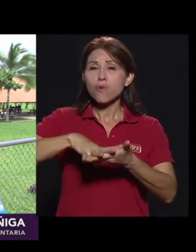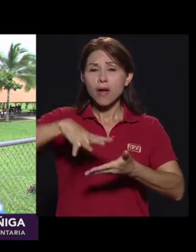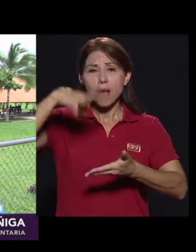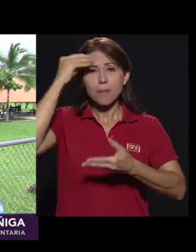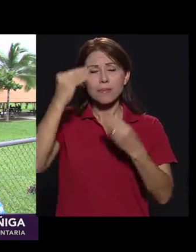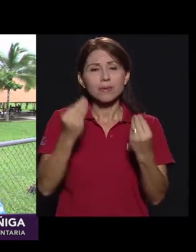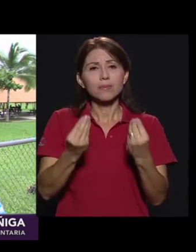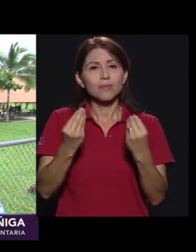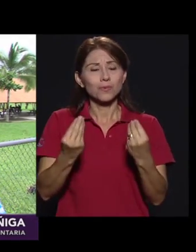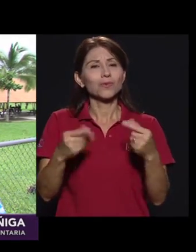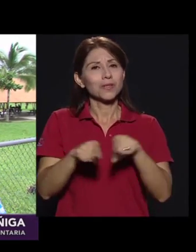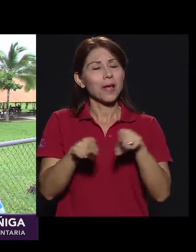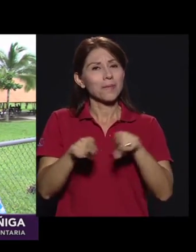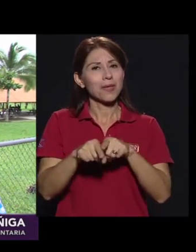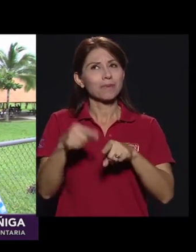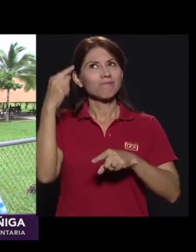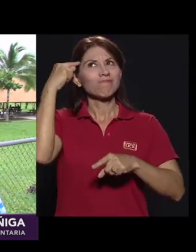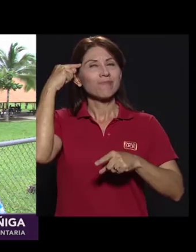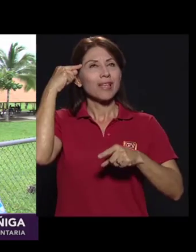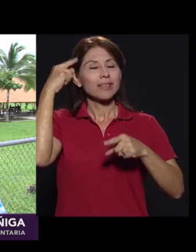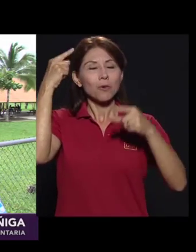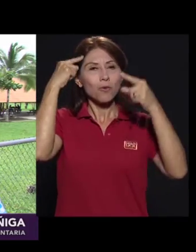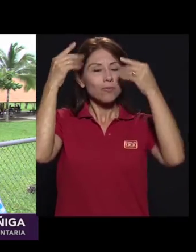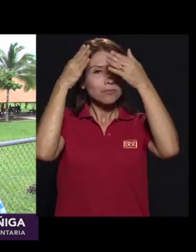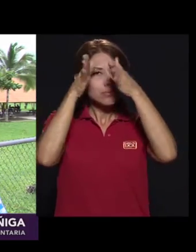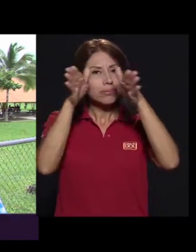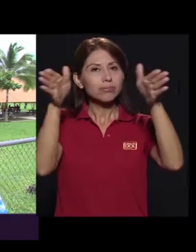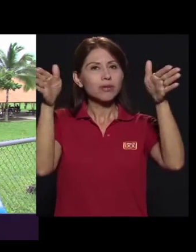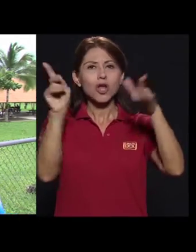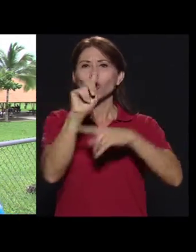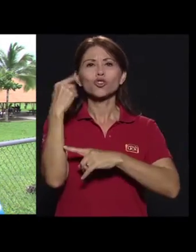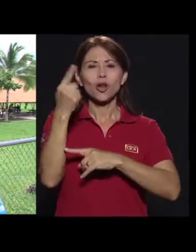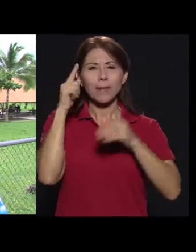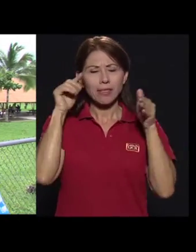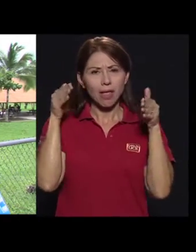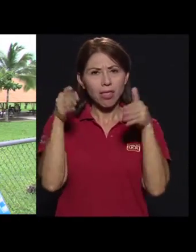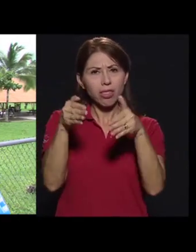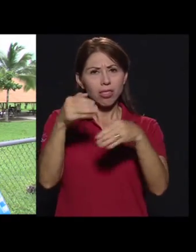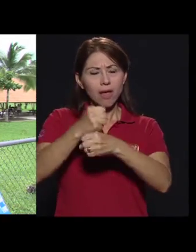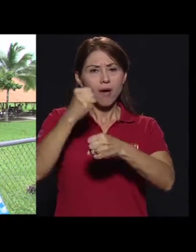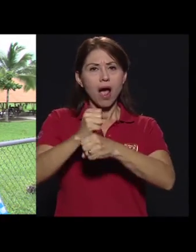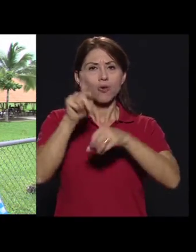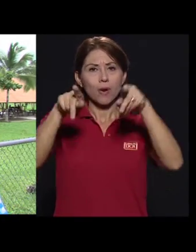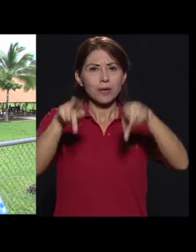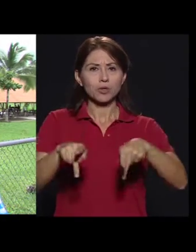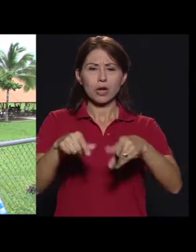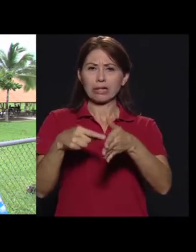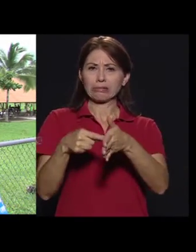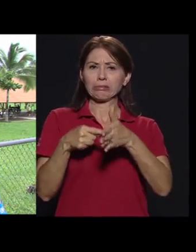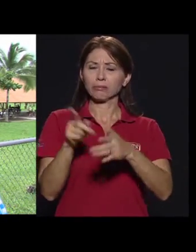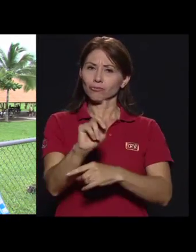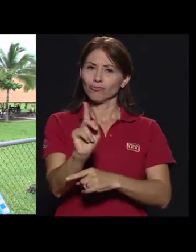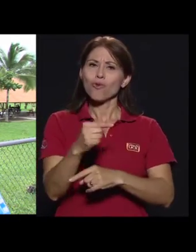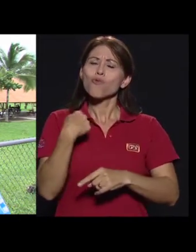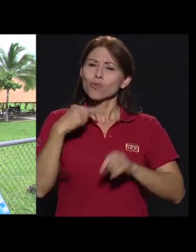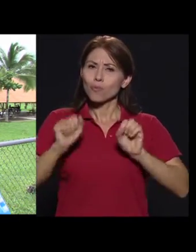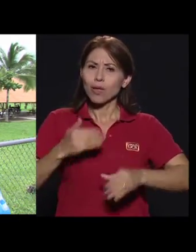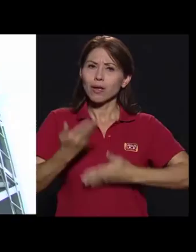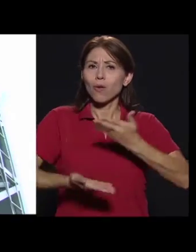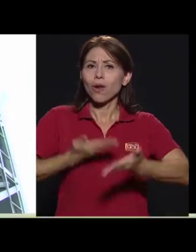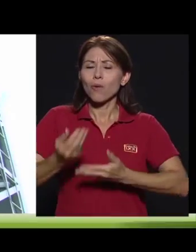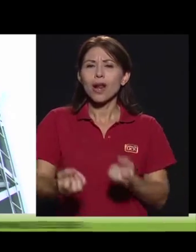expanda un poco más la mente, ¿verdad? Y no se cierre a trabajar solo con un tipo de personas, sino que también uno puede colaborar con